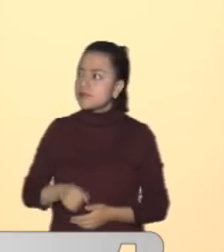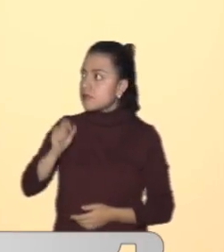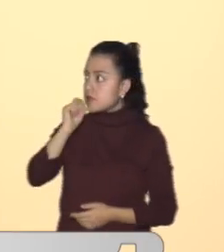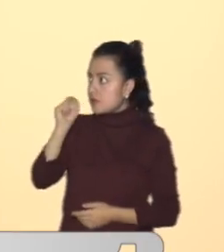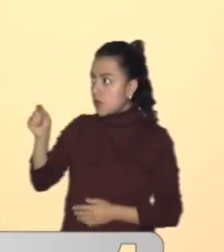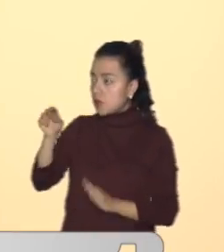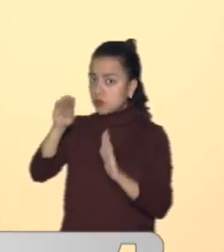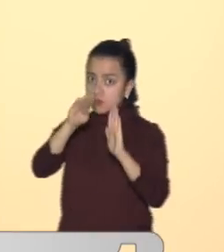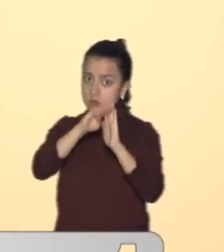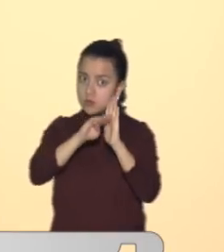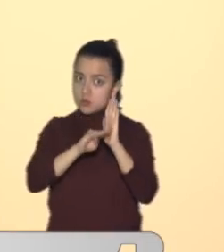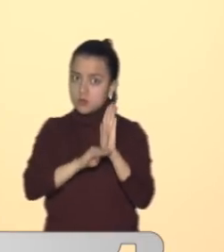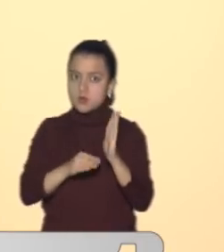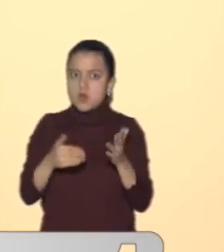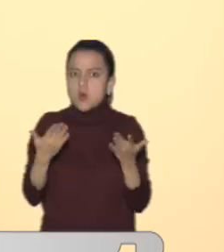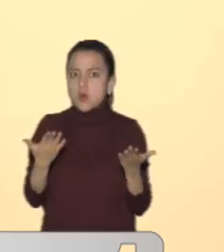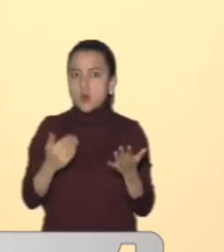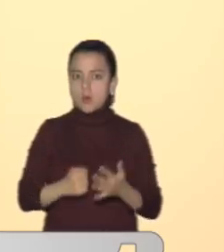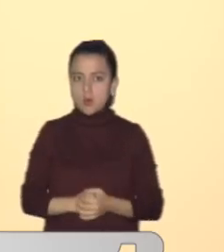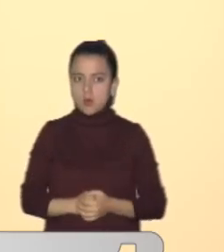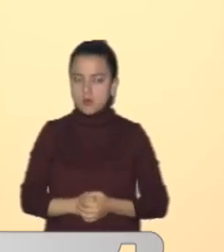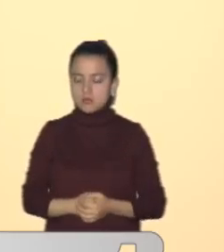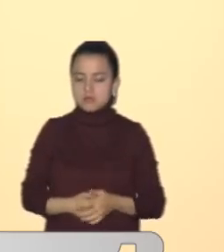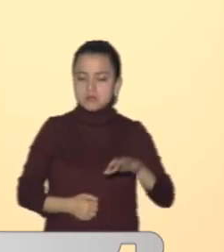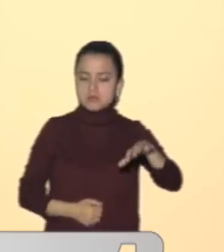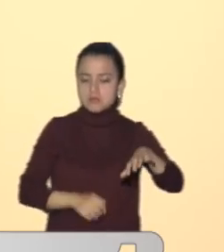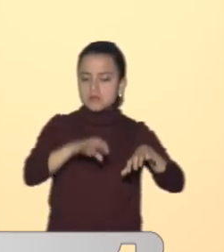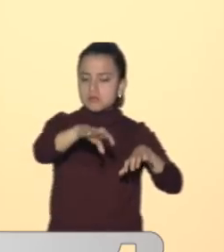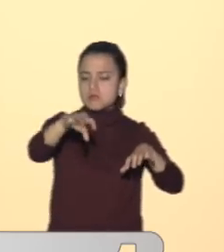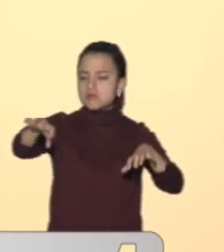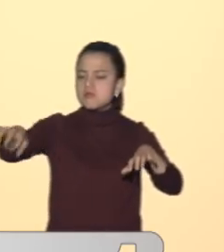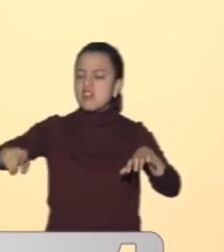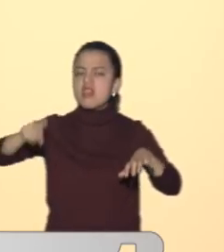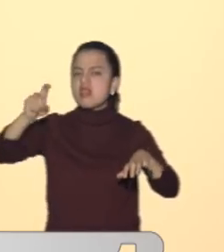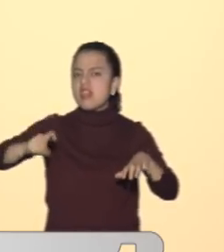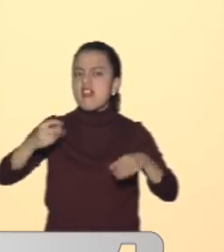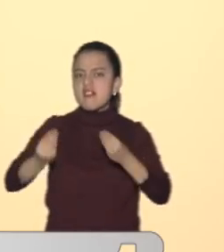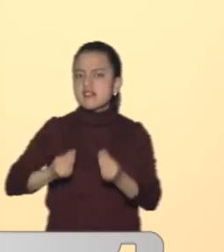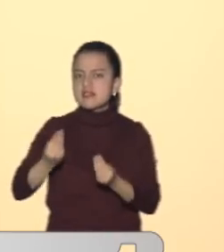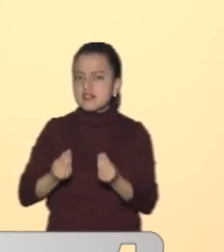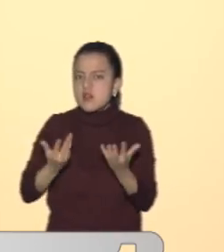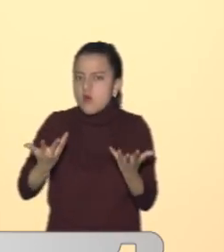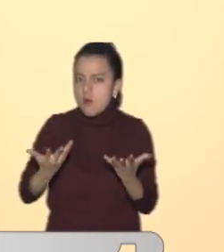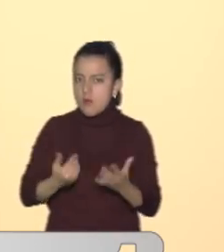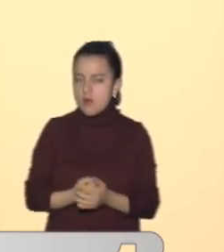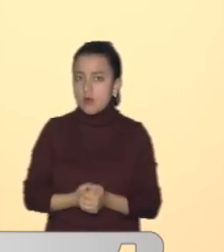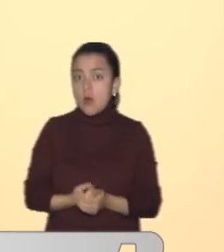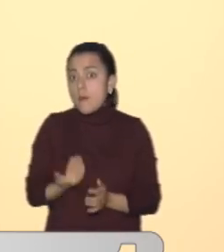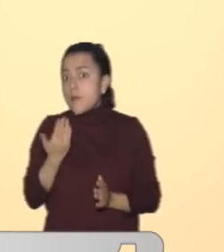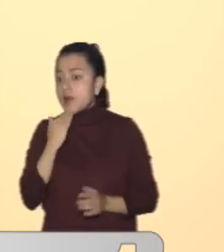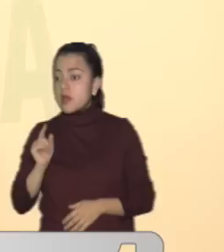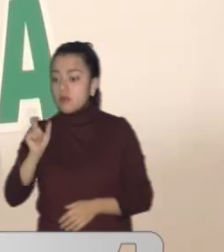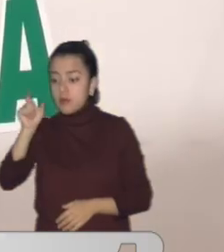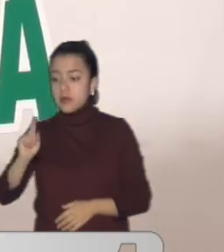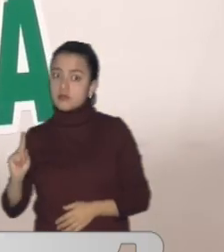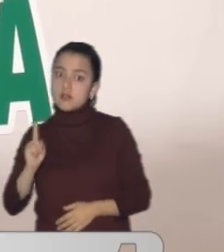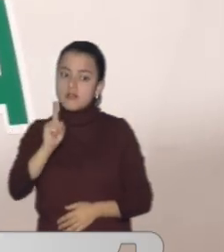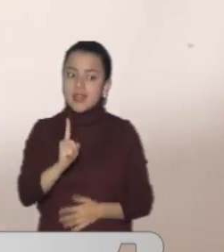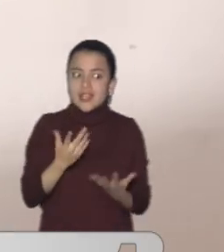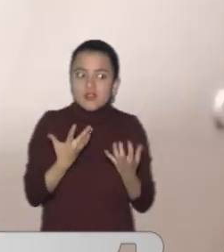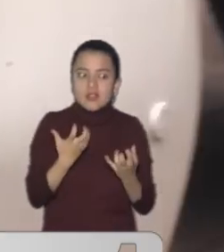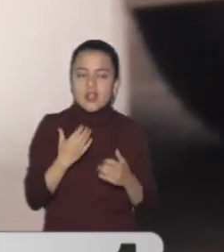los centros de enseñanza. ¿Con qué debe cumplir un centro de enseñanza automovilística y una persona que quiere solicitar su licencia de